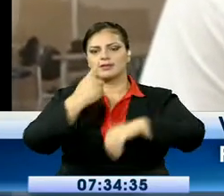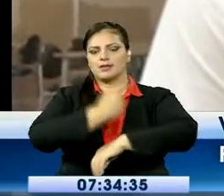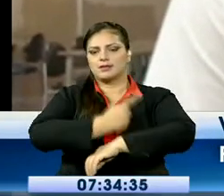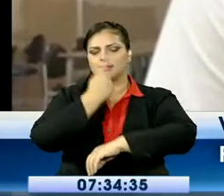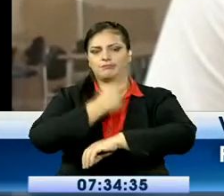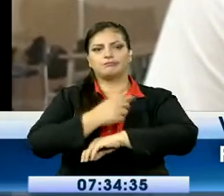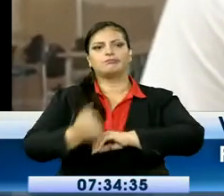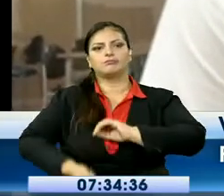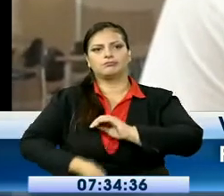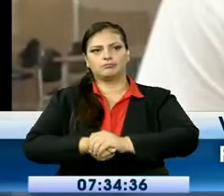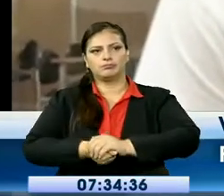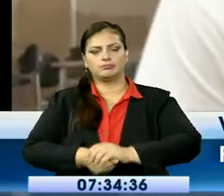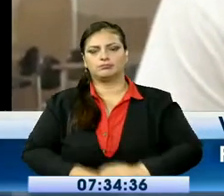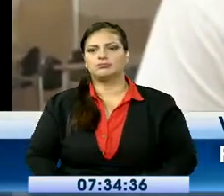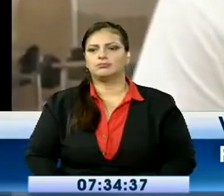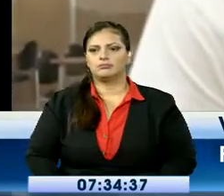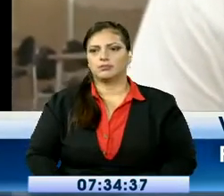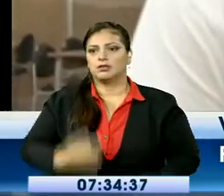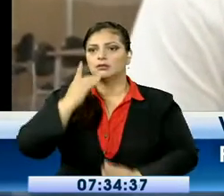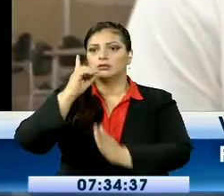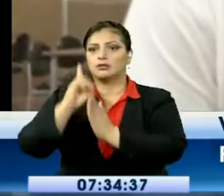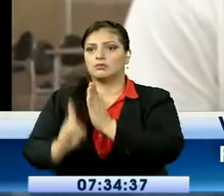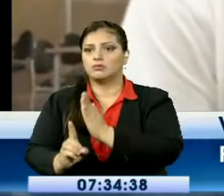ambas personas decidieron